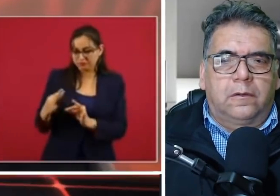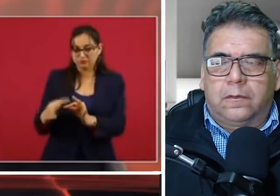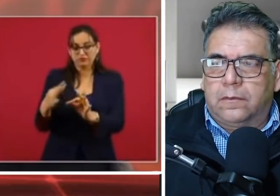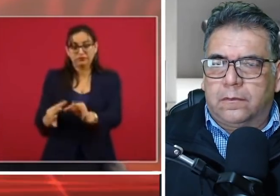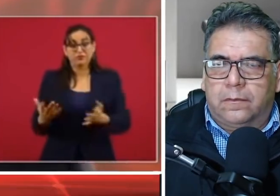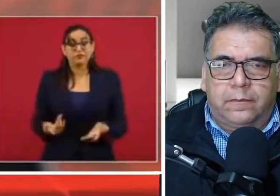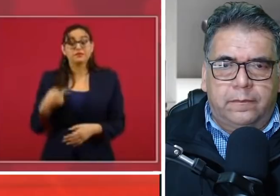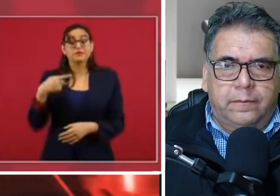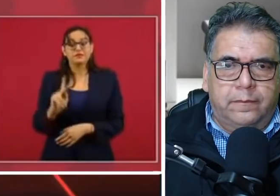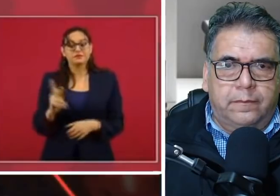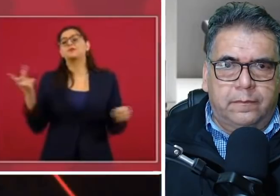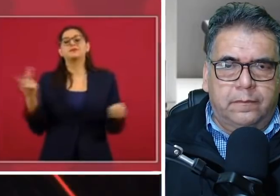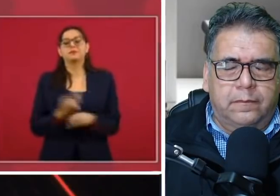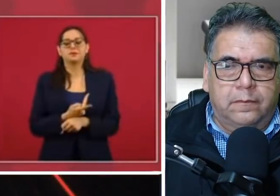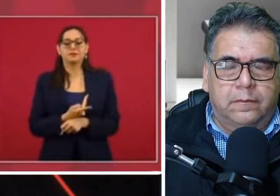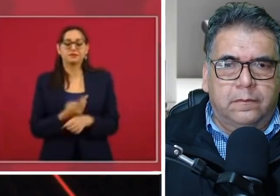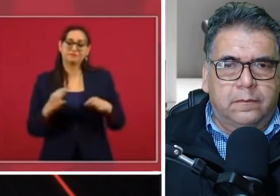que no haya abusos,